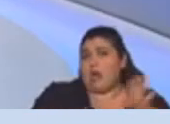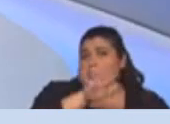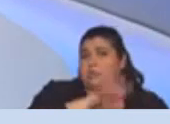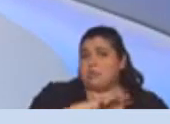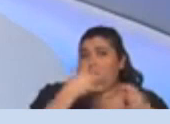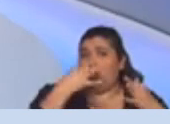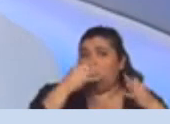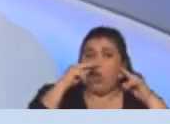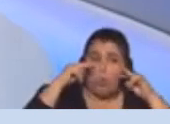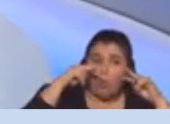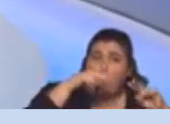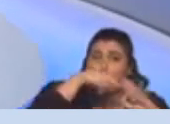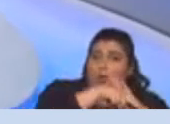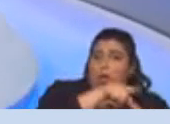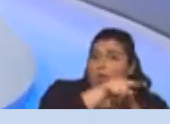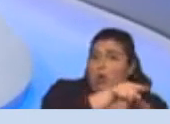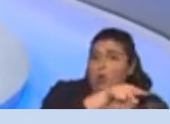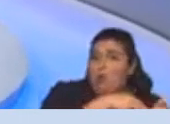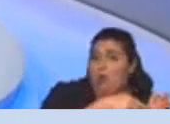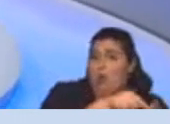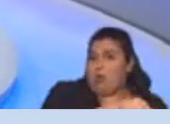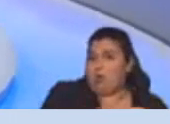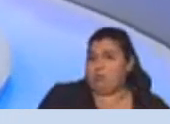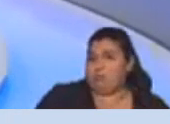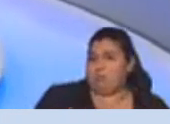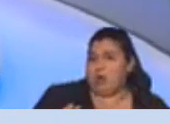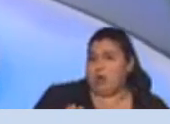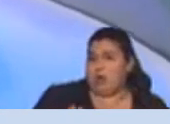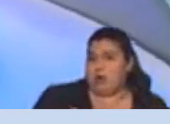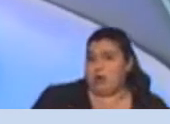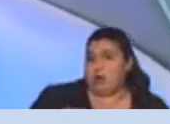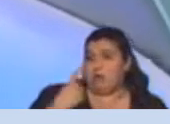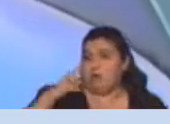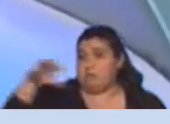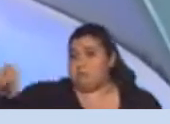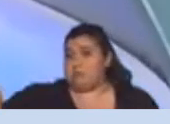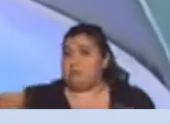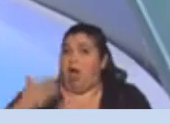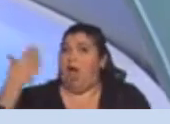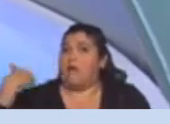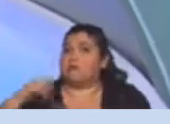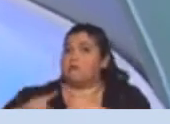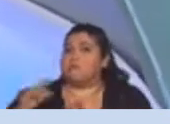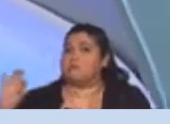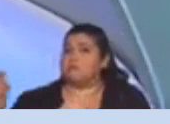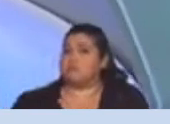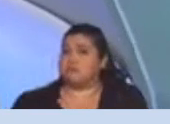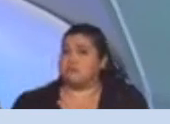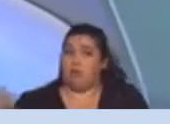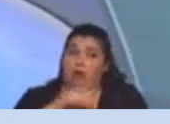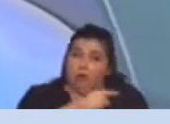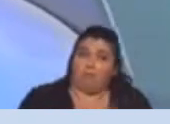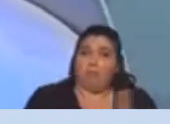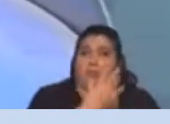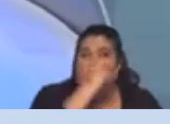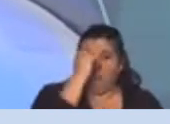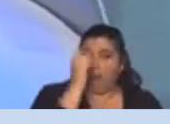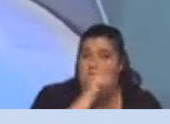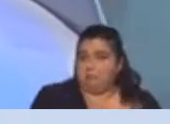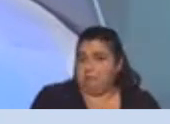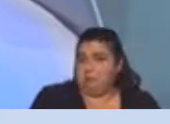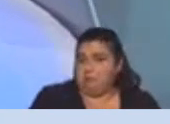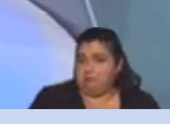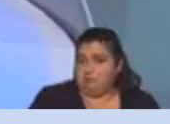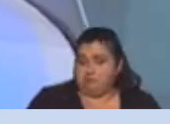para afuera donde están los problemas no como que la contrac la están realizando los mismos que organizan idea y que no logran convocar ni a masa ni